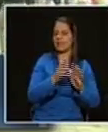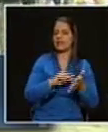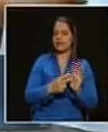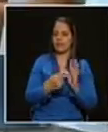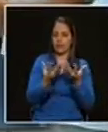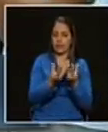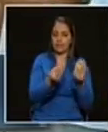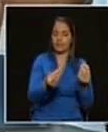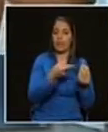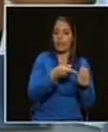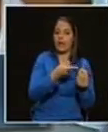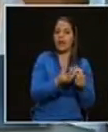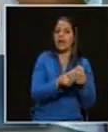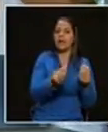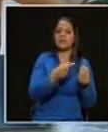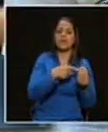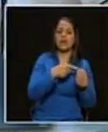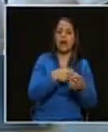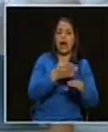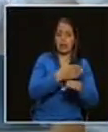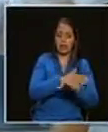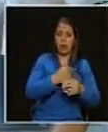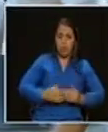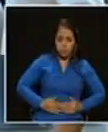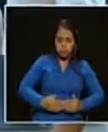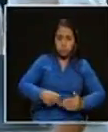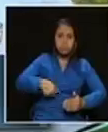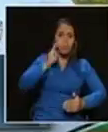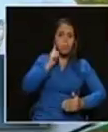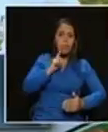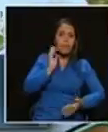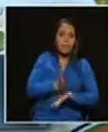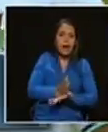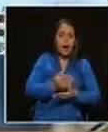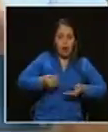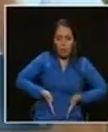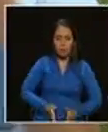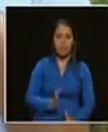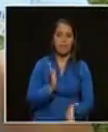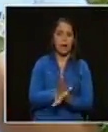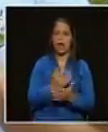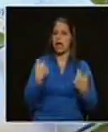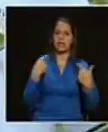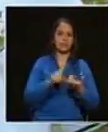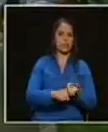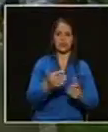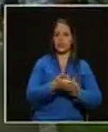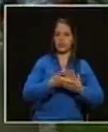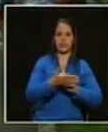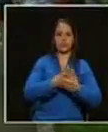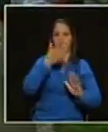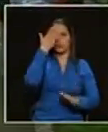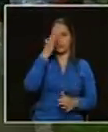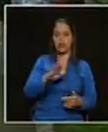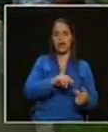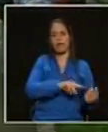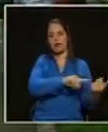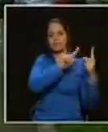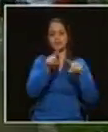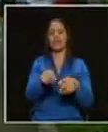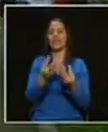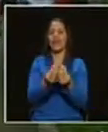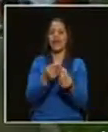que adquirieron la sordera antes de nacer, al nacer o en los primeros meses de vida, antes de adquirir la lengua oral, y unos sordos que